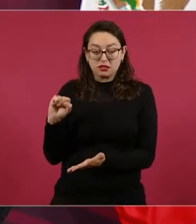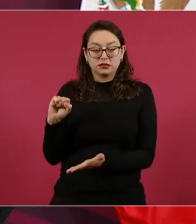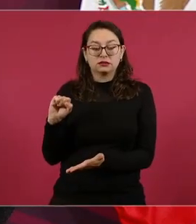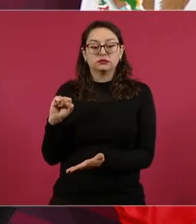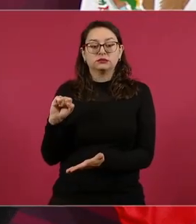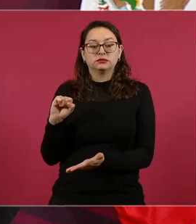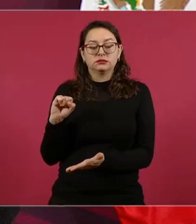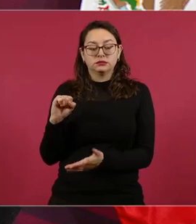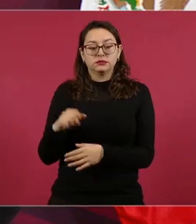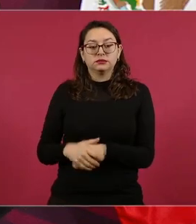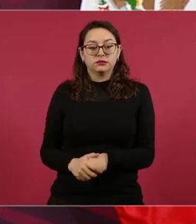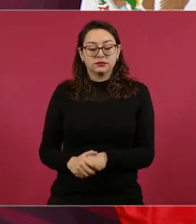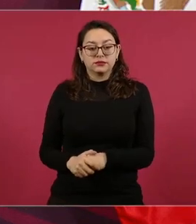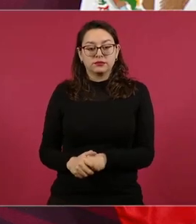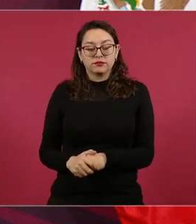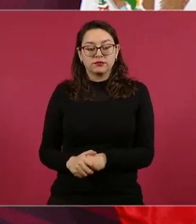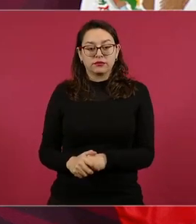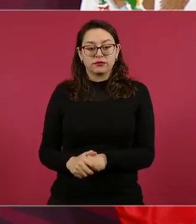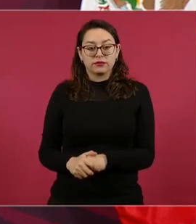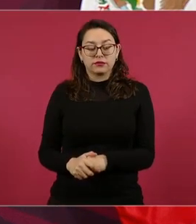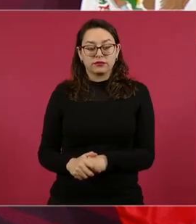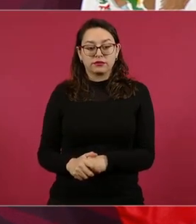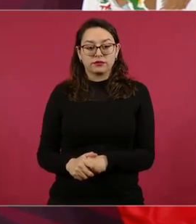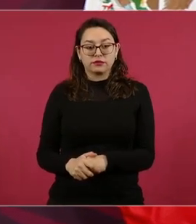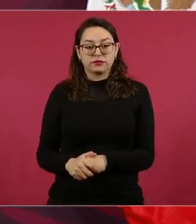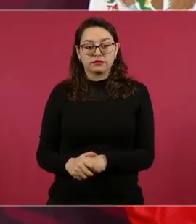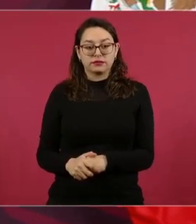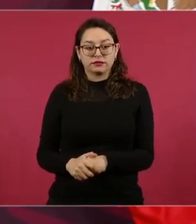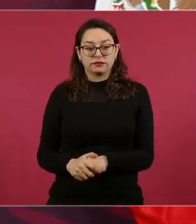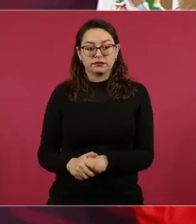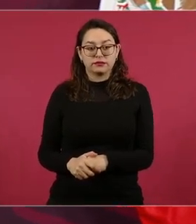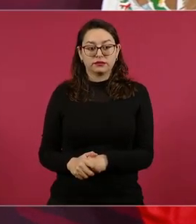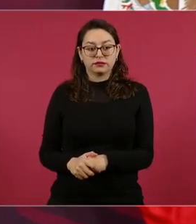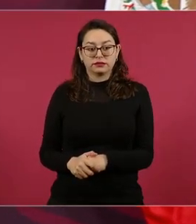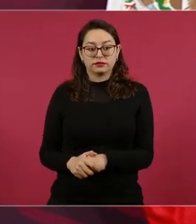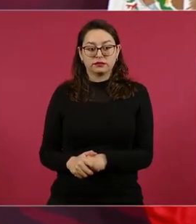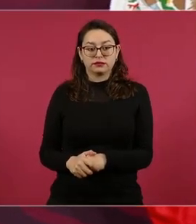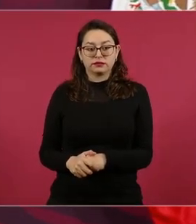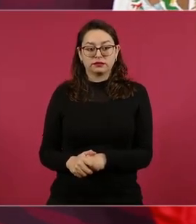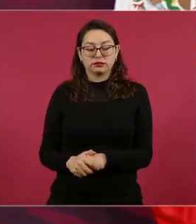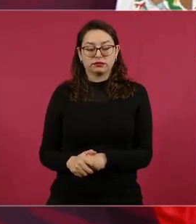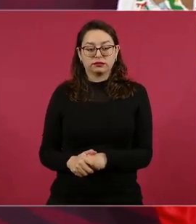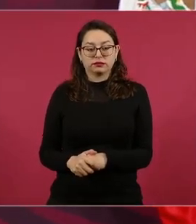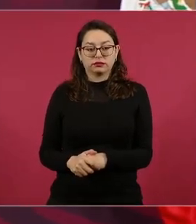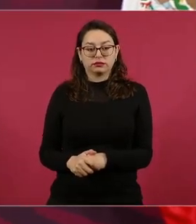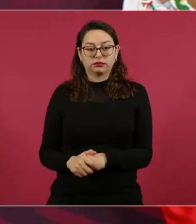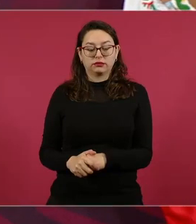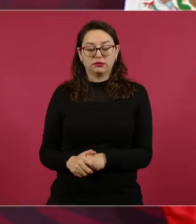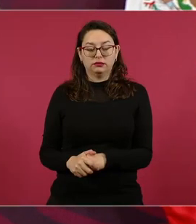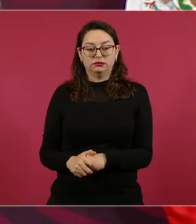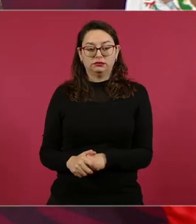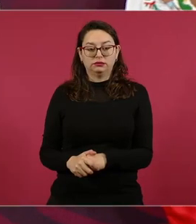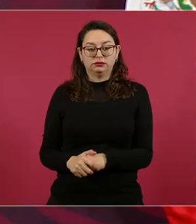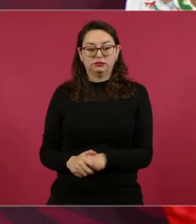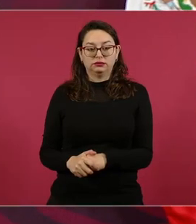se le enfrentó en una muy buena polémica al